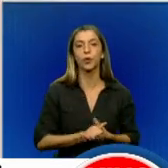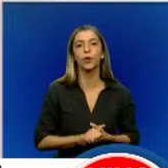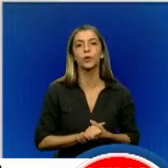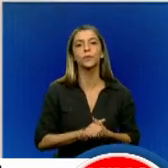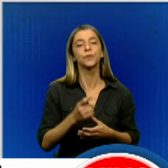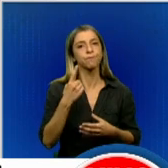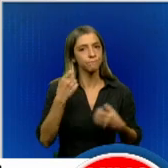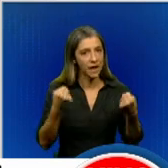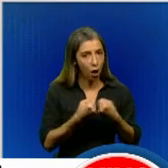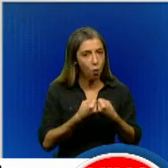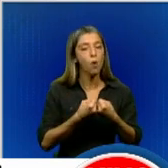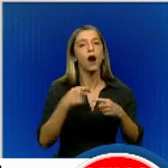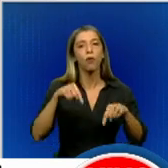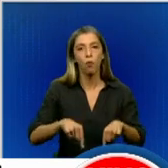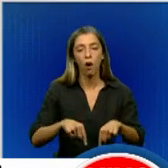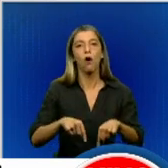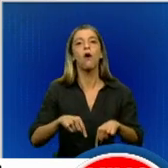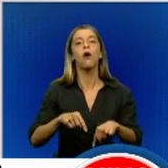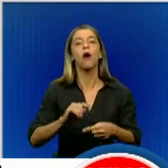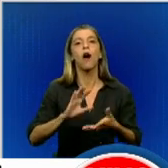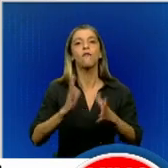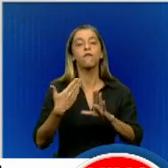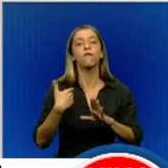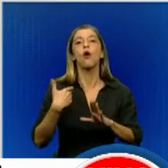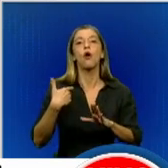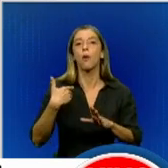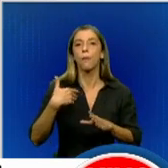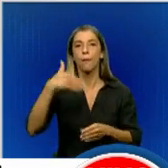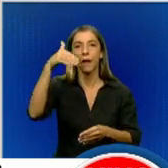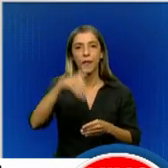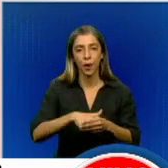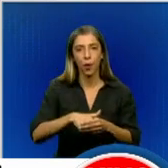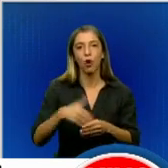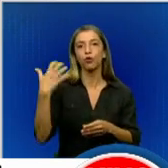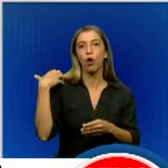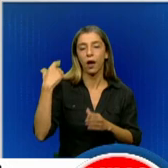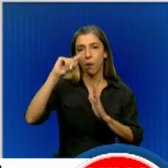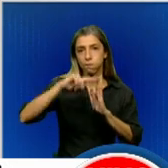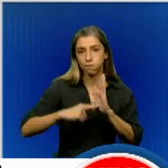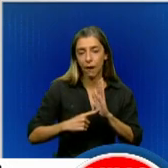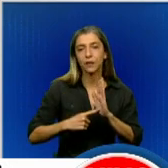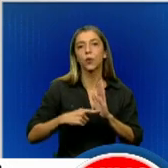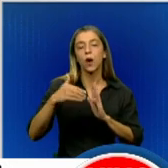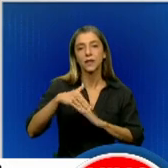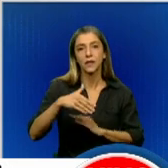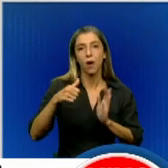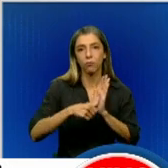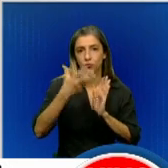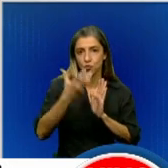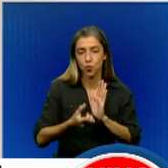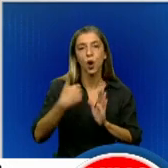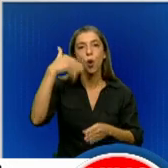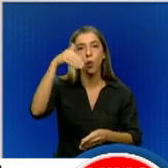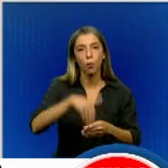se van a votar nominalmente en una votación en general y en particular de los dictámenes de las comisiones de legislación